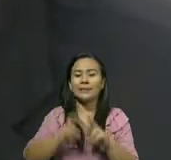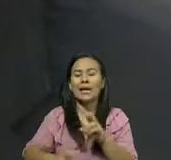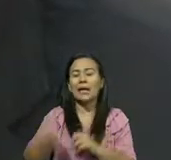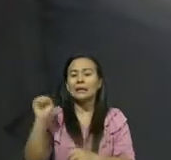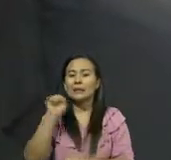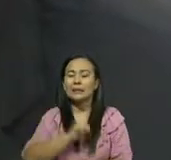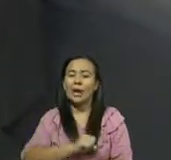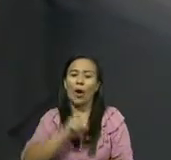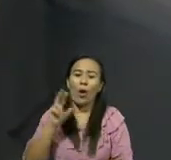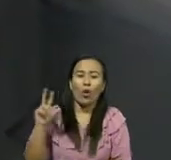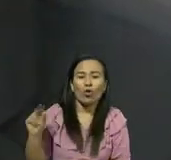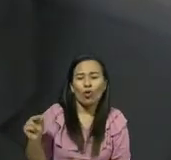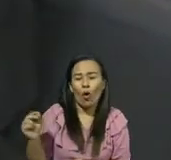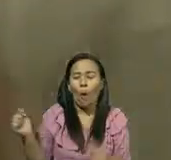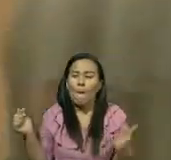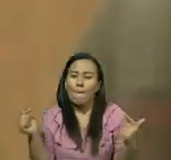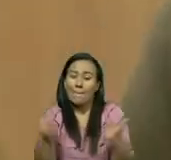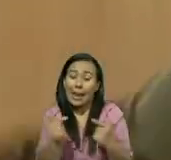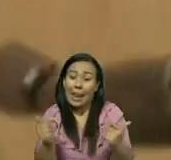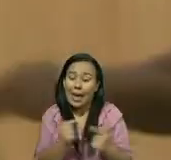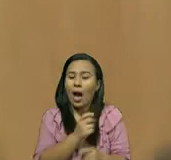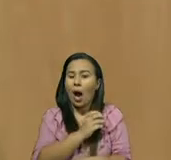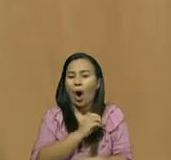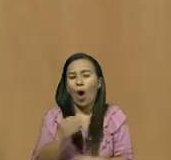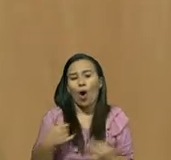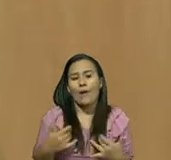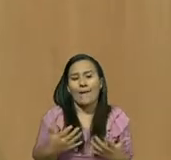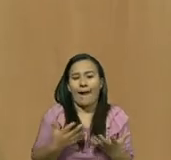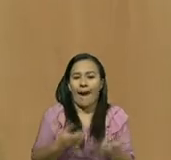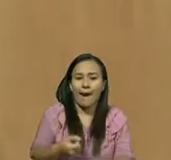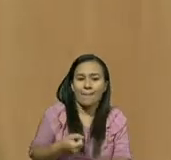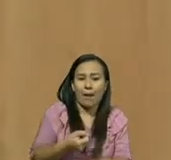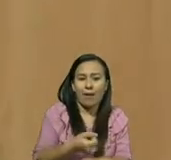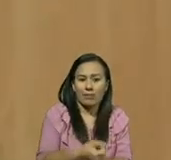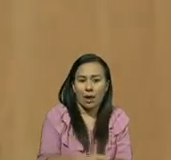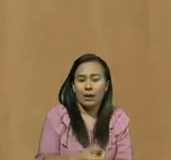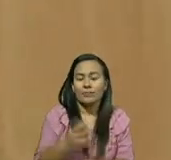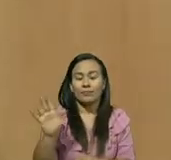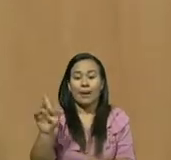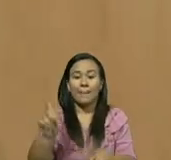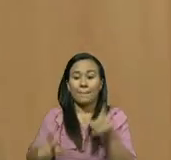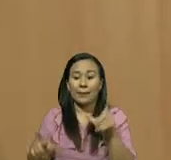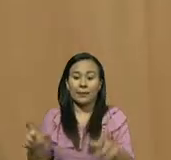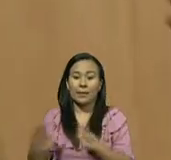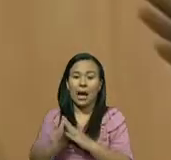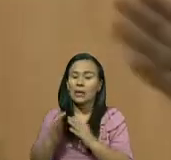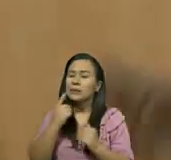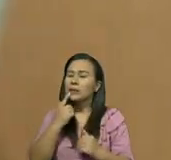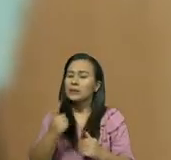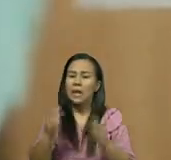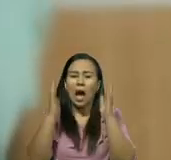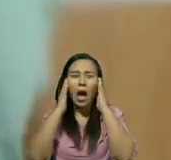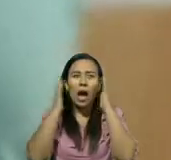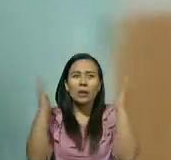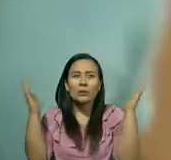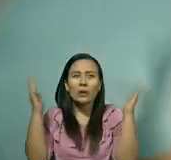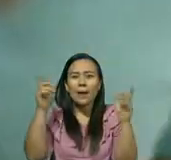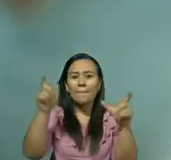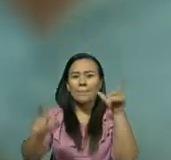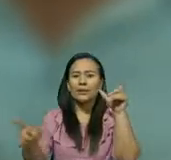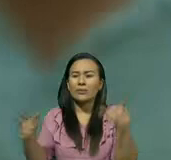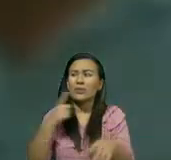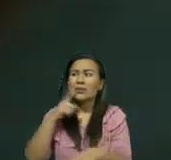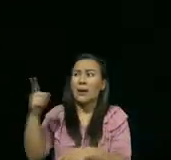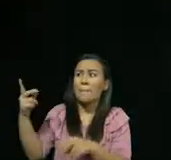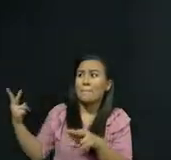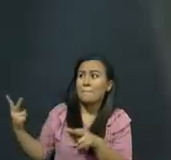tentativa o de unas lesiones. Mientras que los denunciantes temen que la historia se repita y aseguran estar cansados de los ciudadanos que los consideran